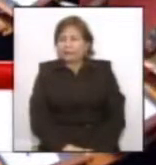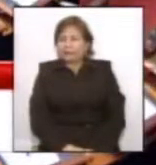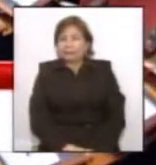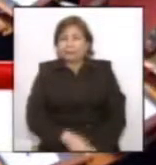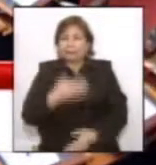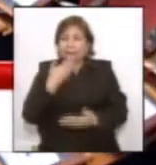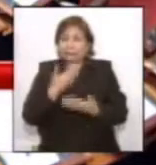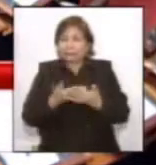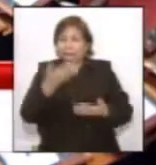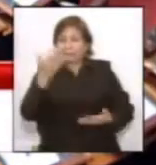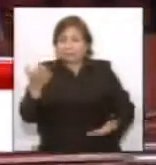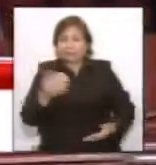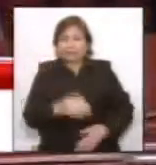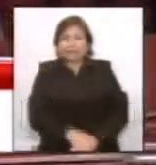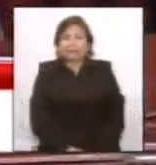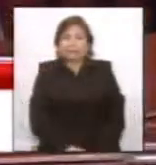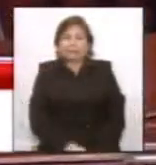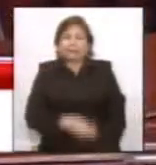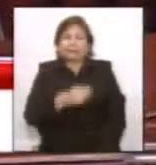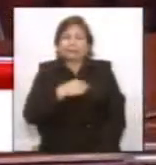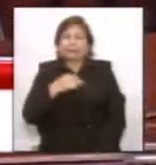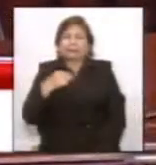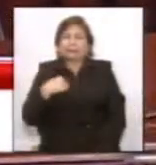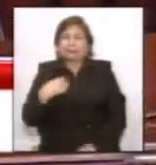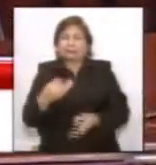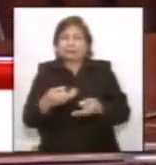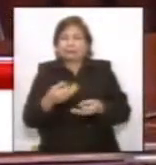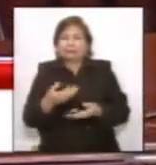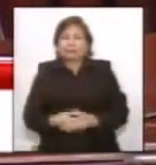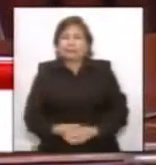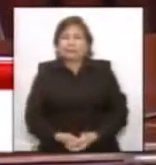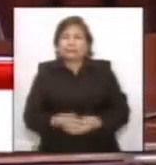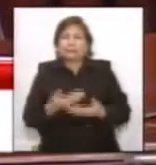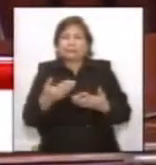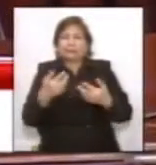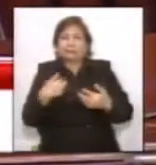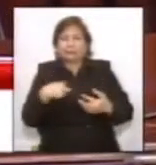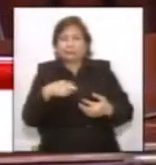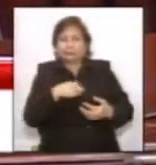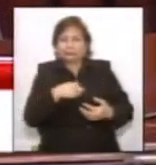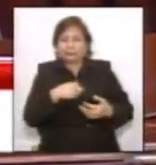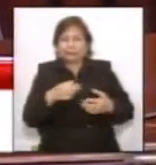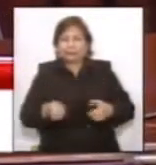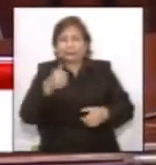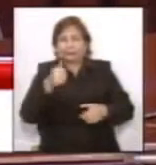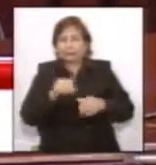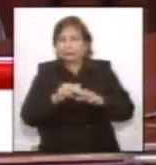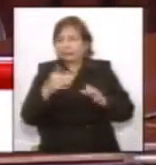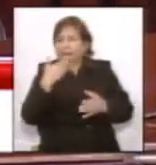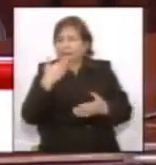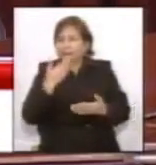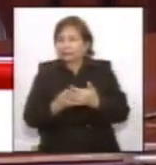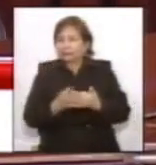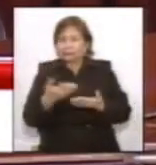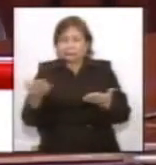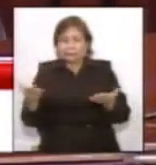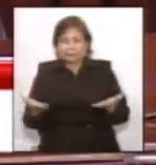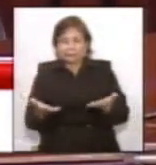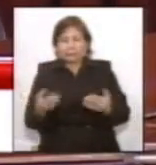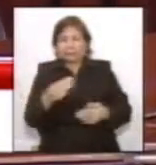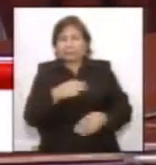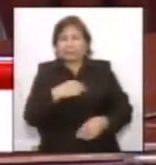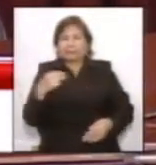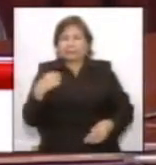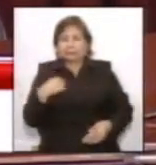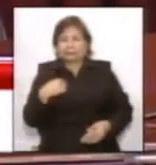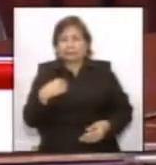Muchas gracias, señora ministra. La presidencia y la mesa directiva agradecen la presencia de la